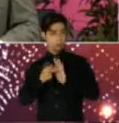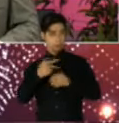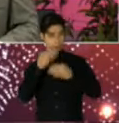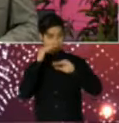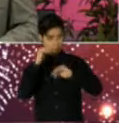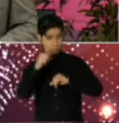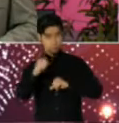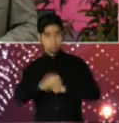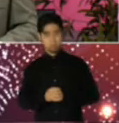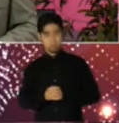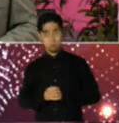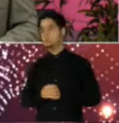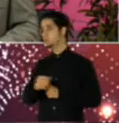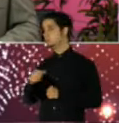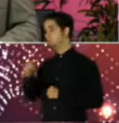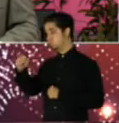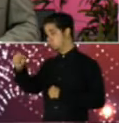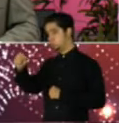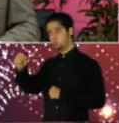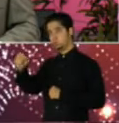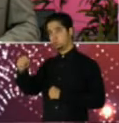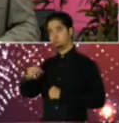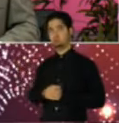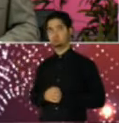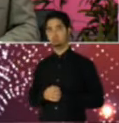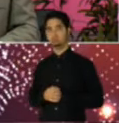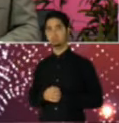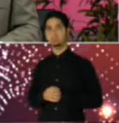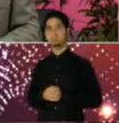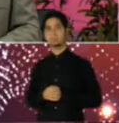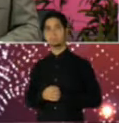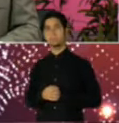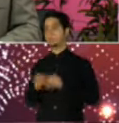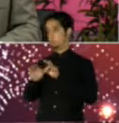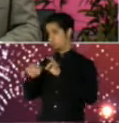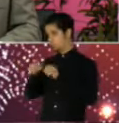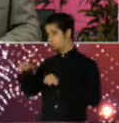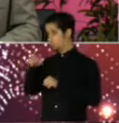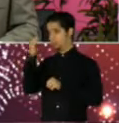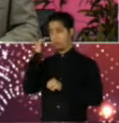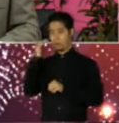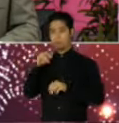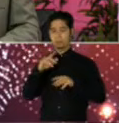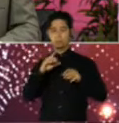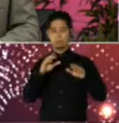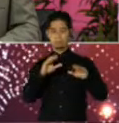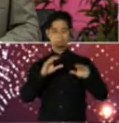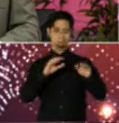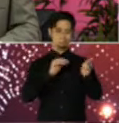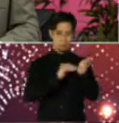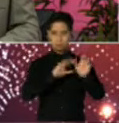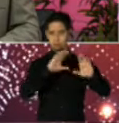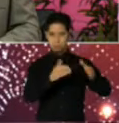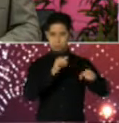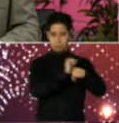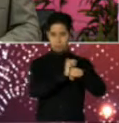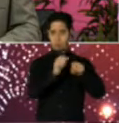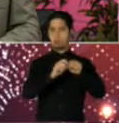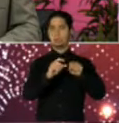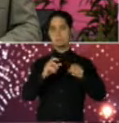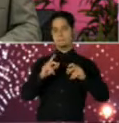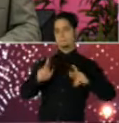tengamos... Pero ocurrió. Sí, claro. Tengamos conocimiento que dentro del marco de referencia del trabajo que ha hecho el Task Force en términos de las propuestas para el